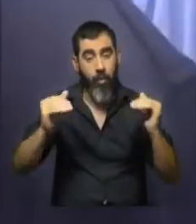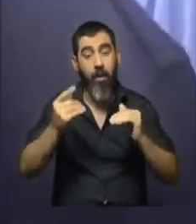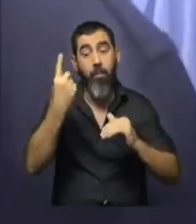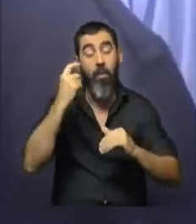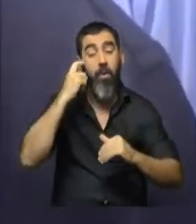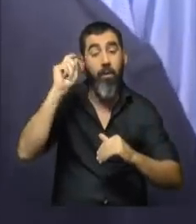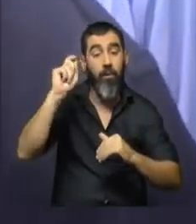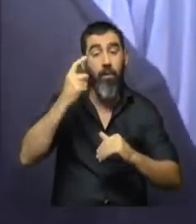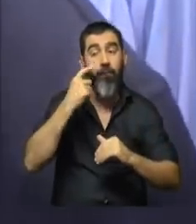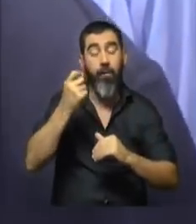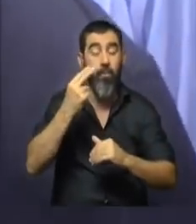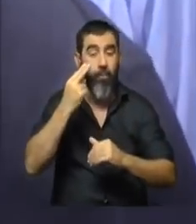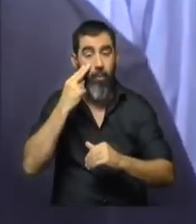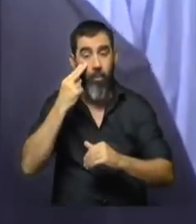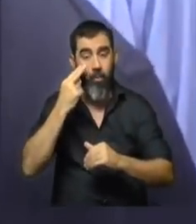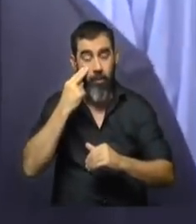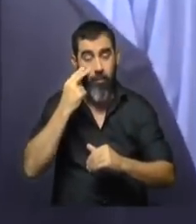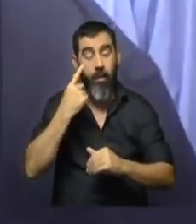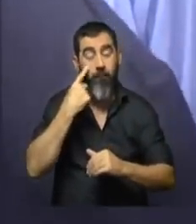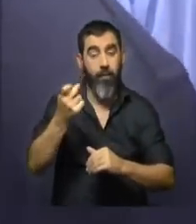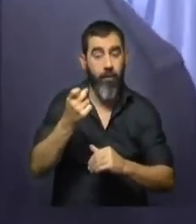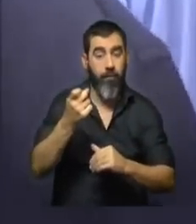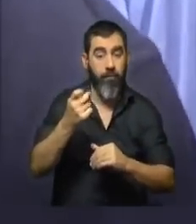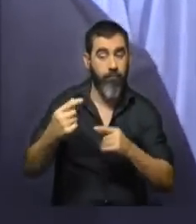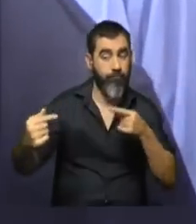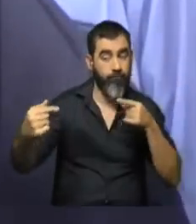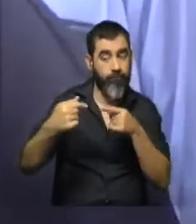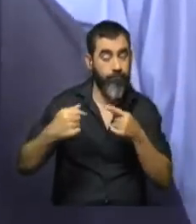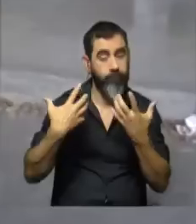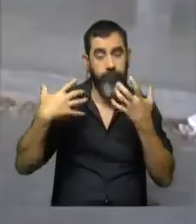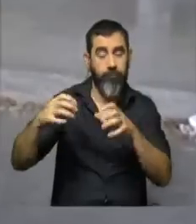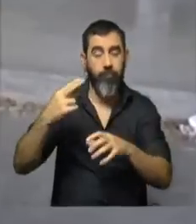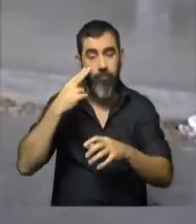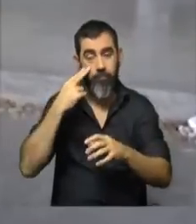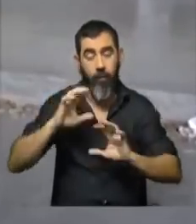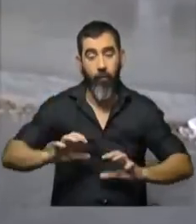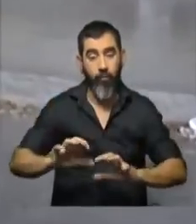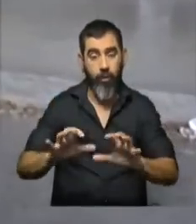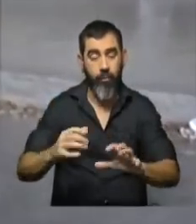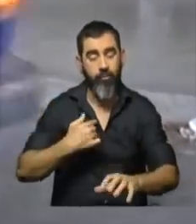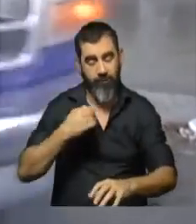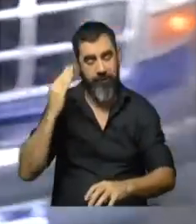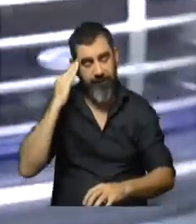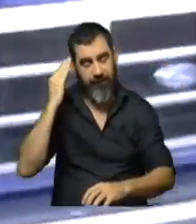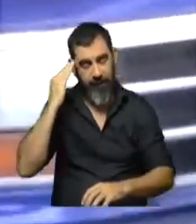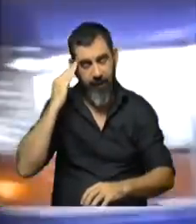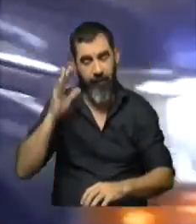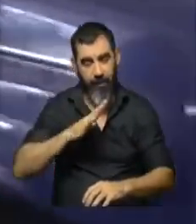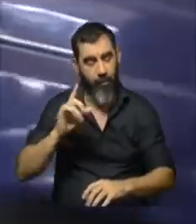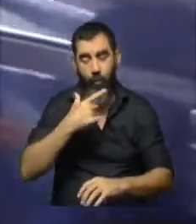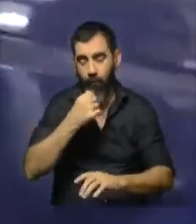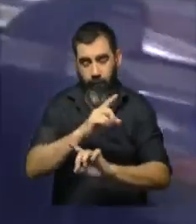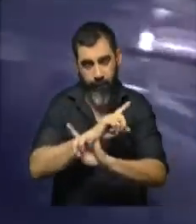es que evitar problemas, evitar que enfrentamiento con el personal, porque yo sé que no es